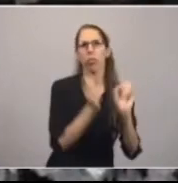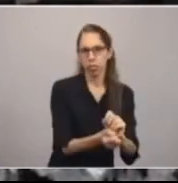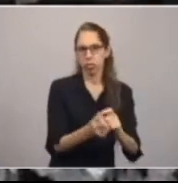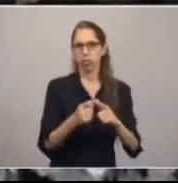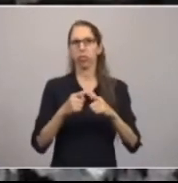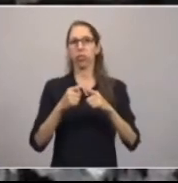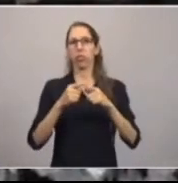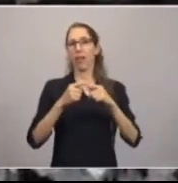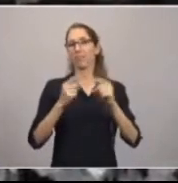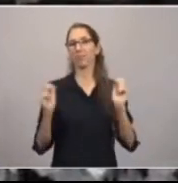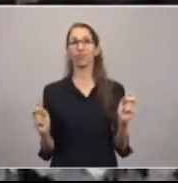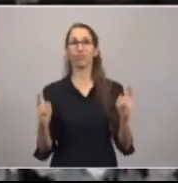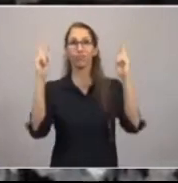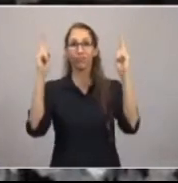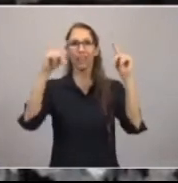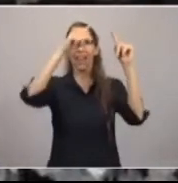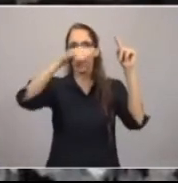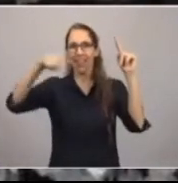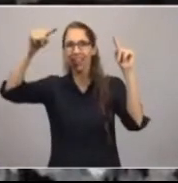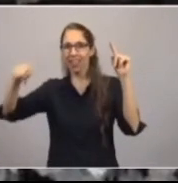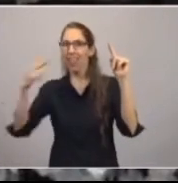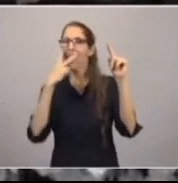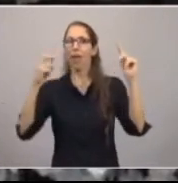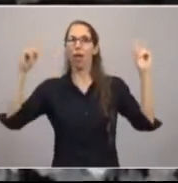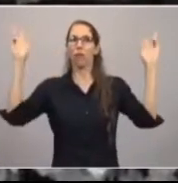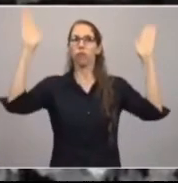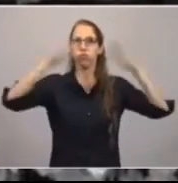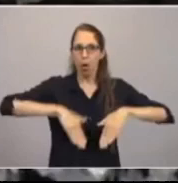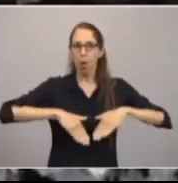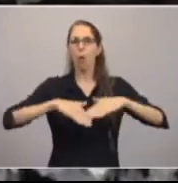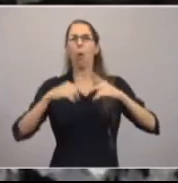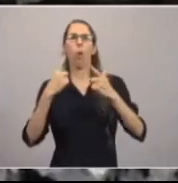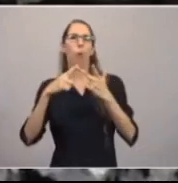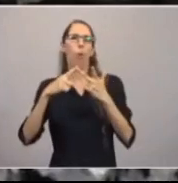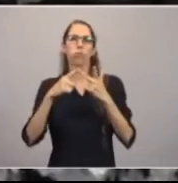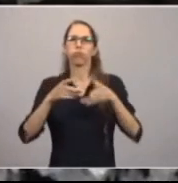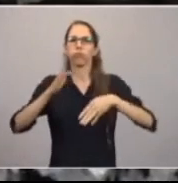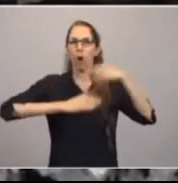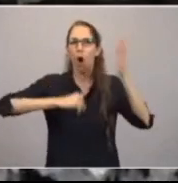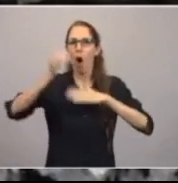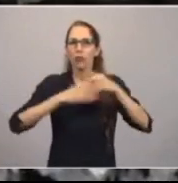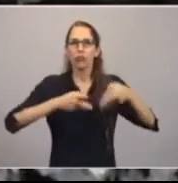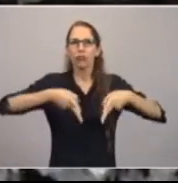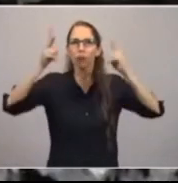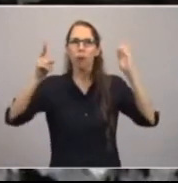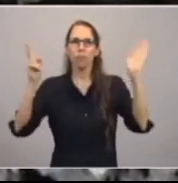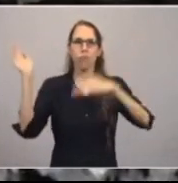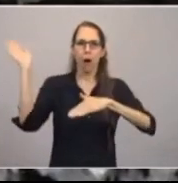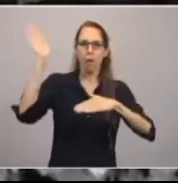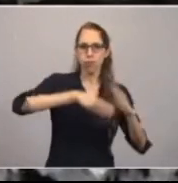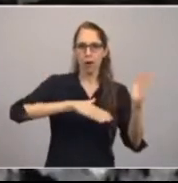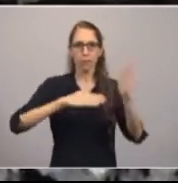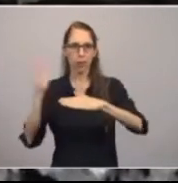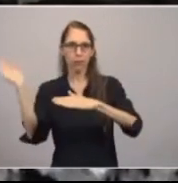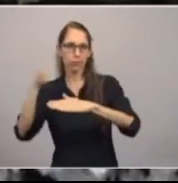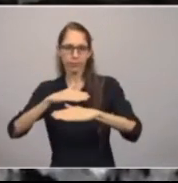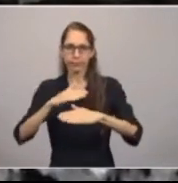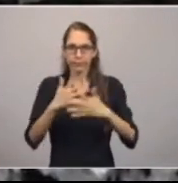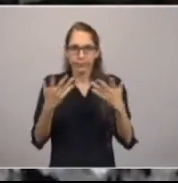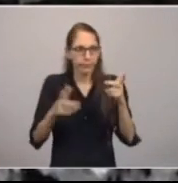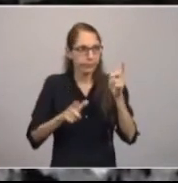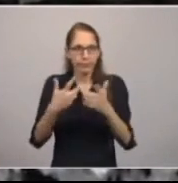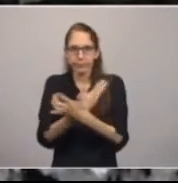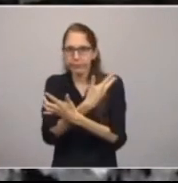puesto buena parte de la infraestructura y ha sufrido mucho. Por supuesto que lo más conocido es Bahía, porque